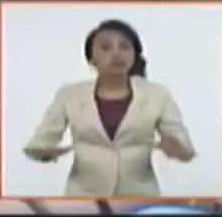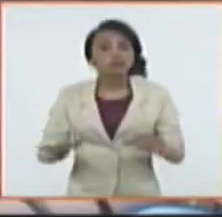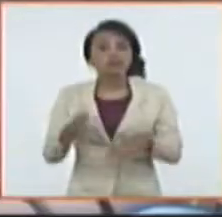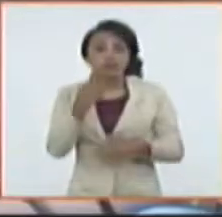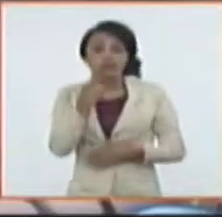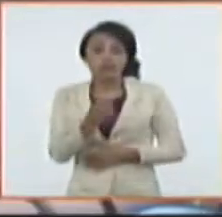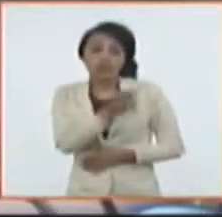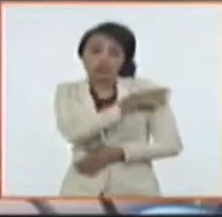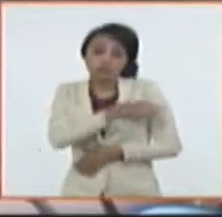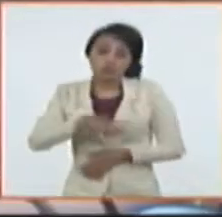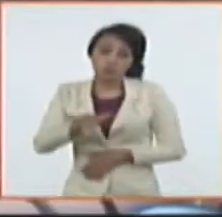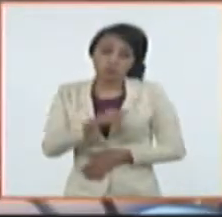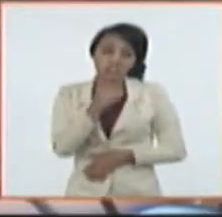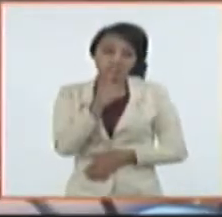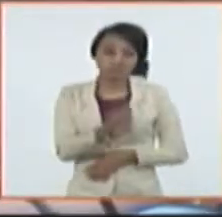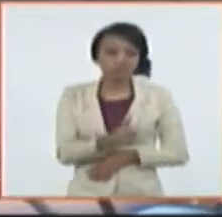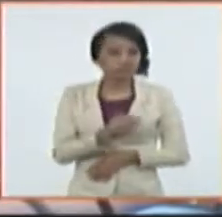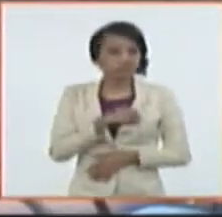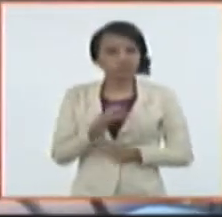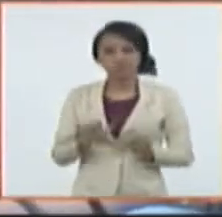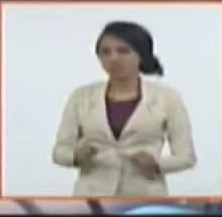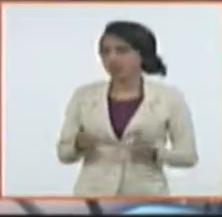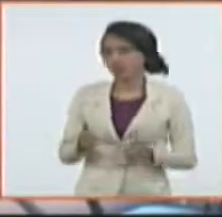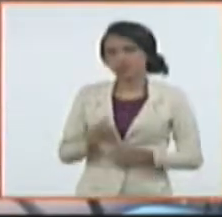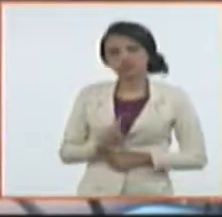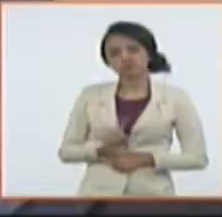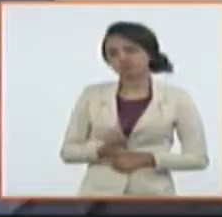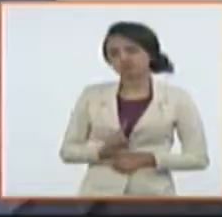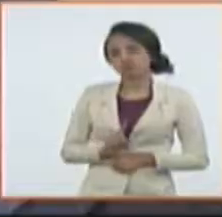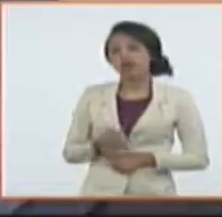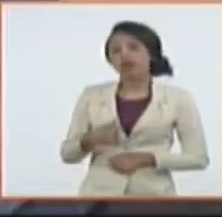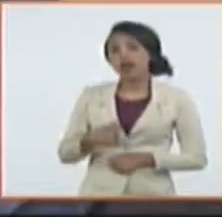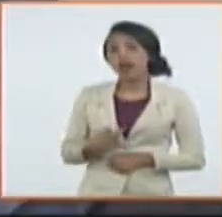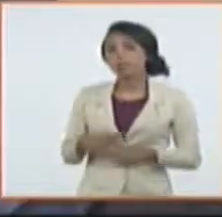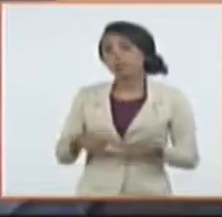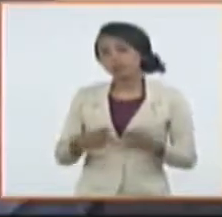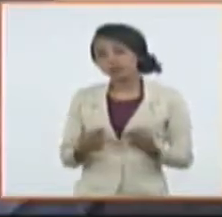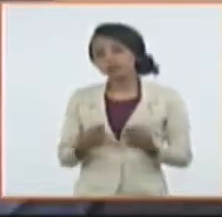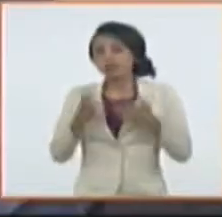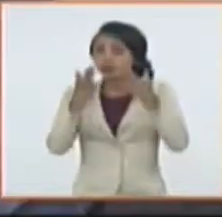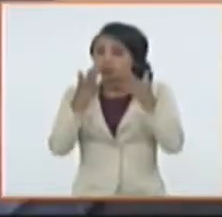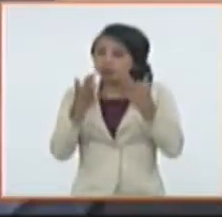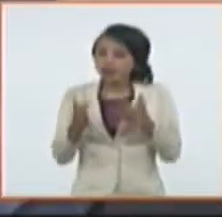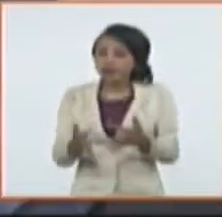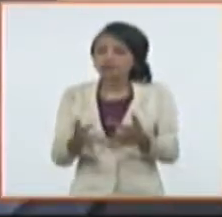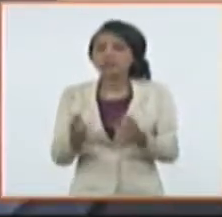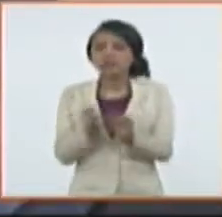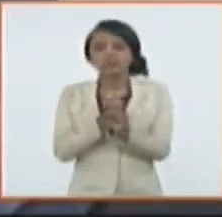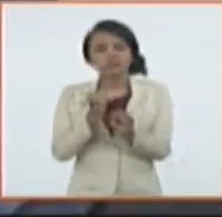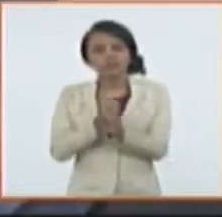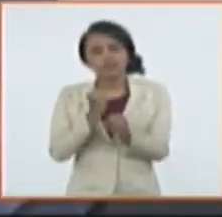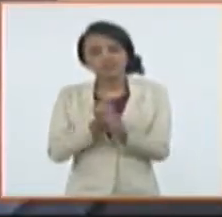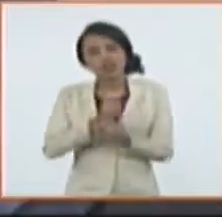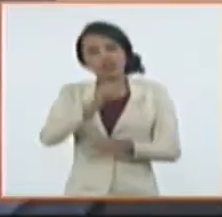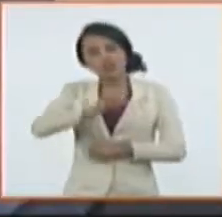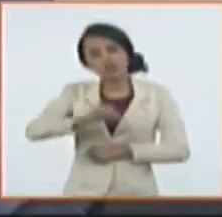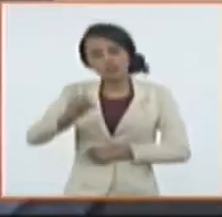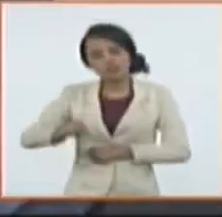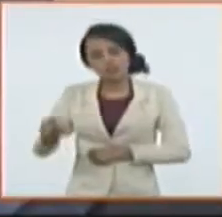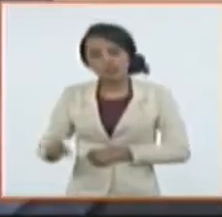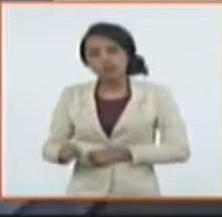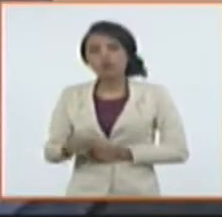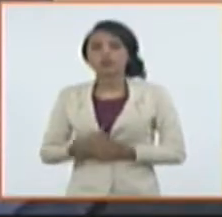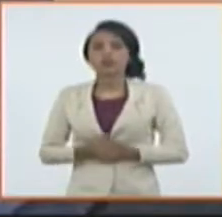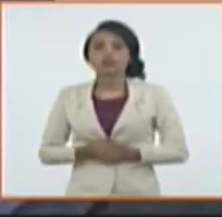insatisfacciones en la población, y esto requiere entonces mucha sensibilidad, mucho trabajo con las personas,